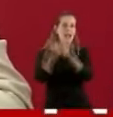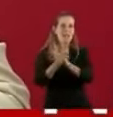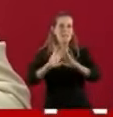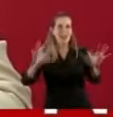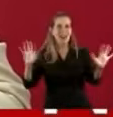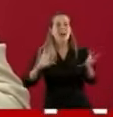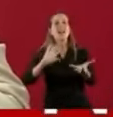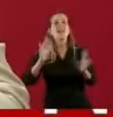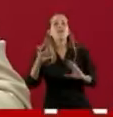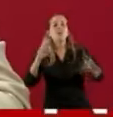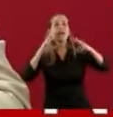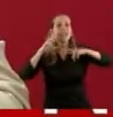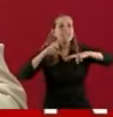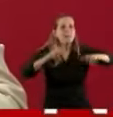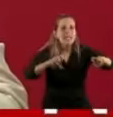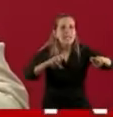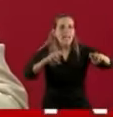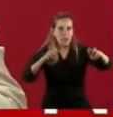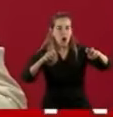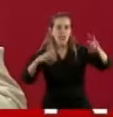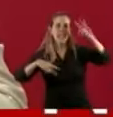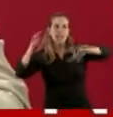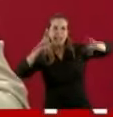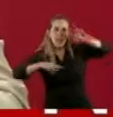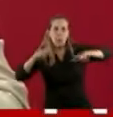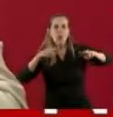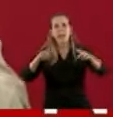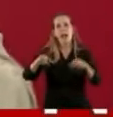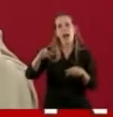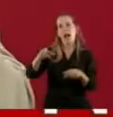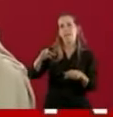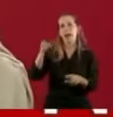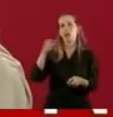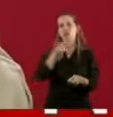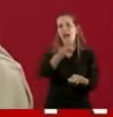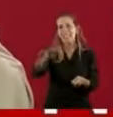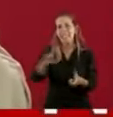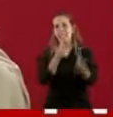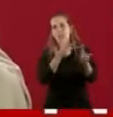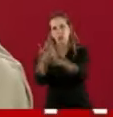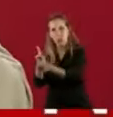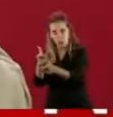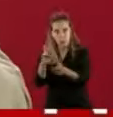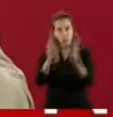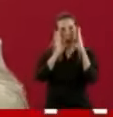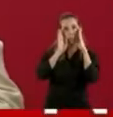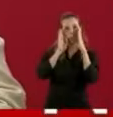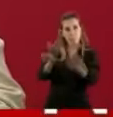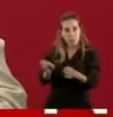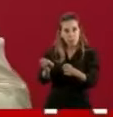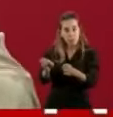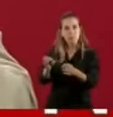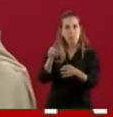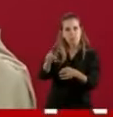es el modelo de investigación y de inteligencia criminal para apuntar a donde tenemos que